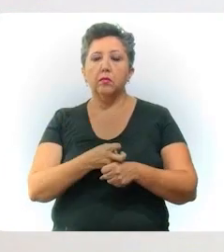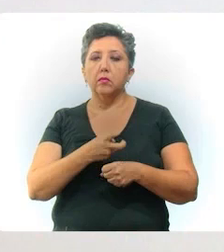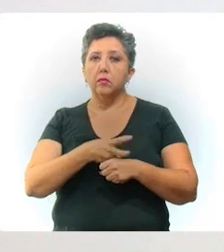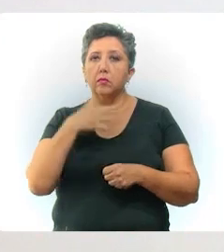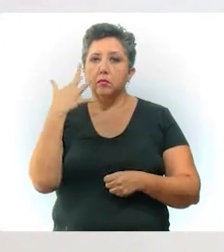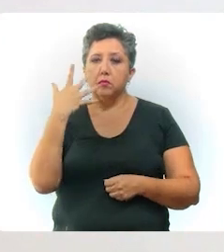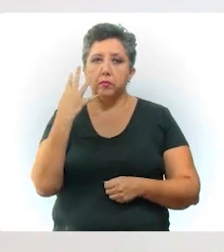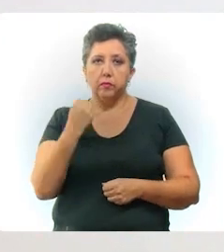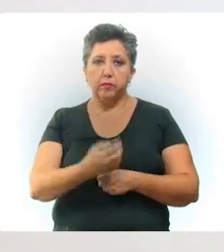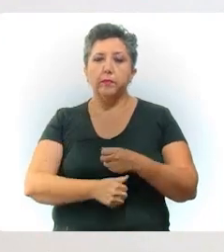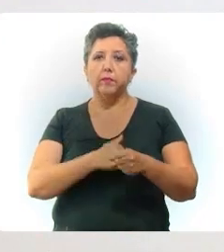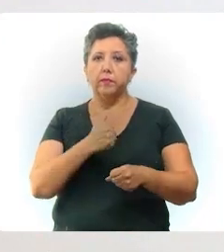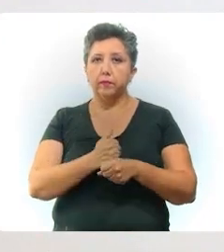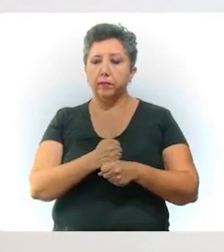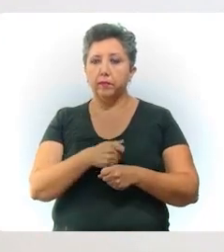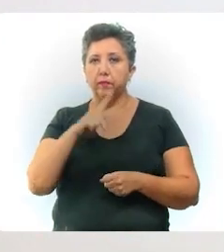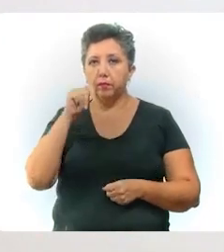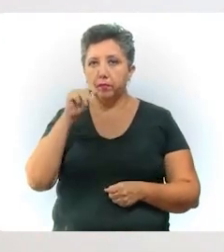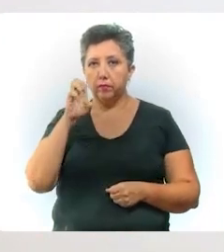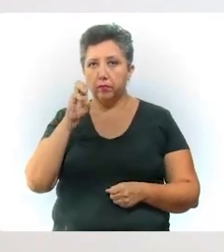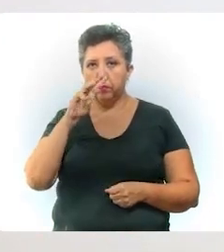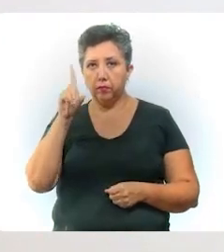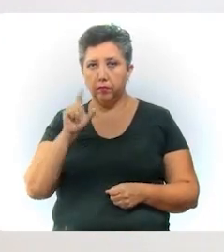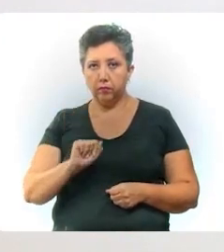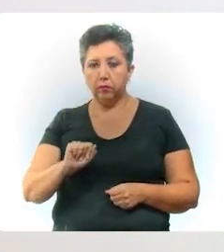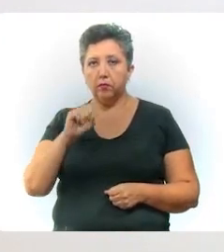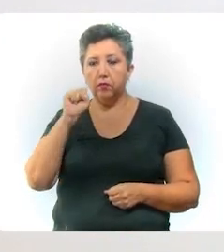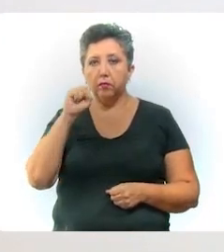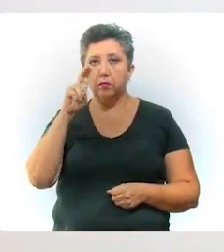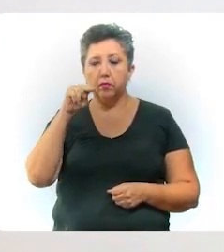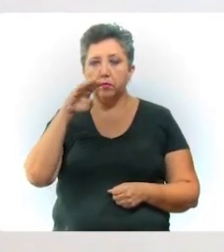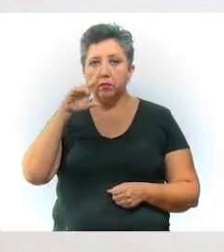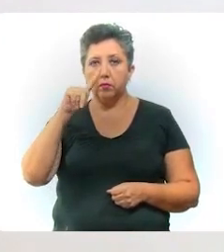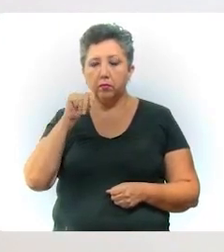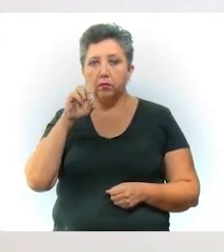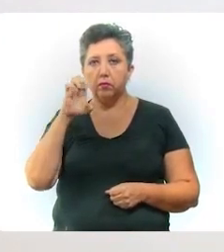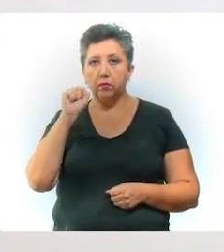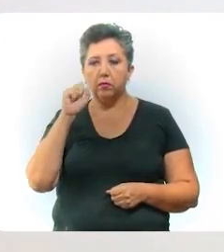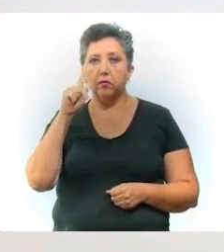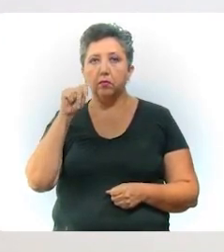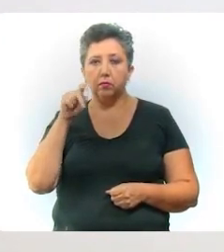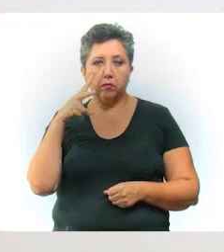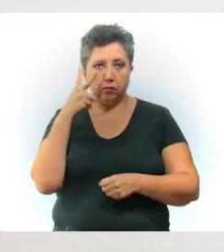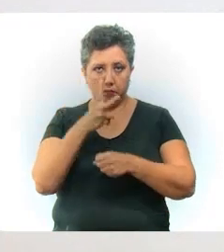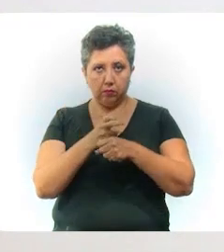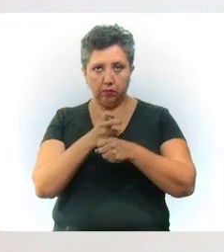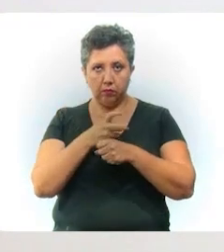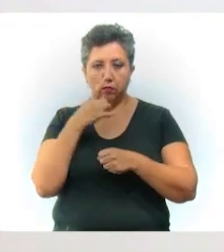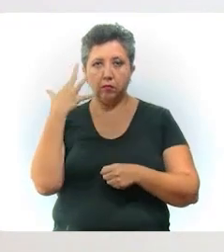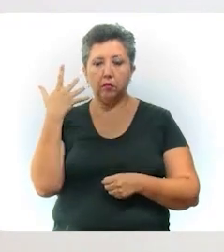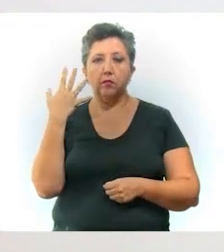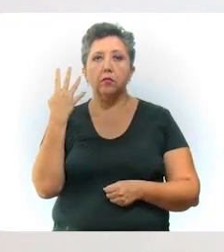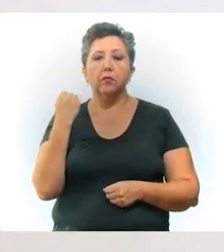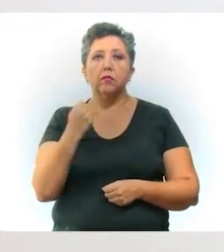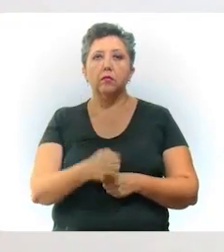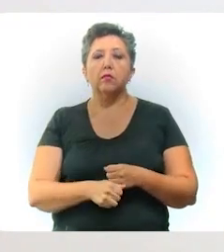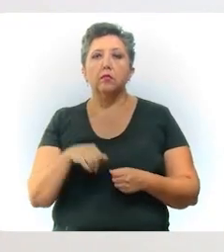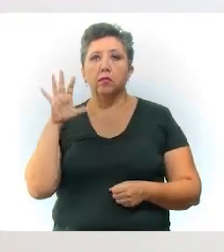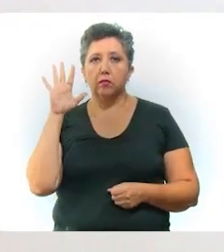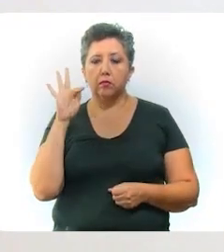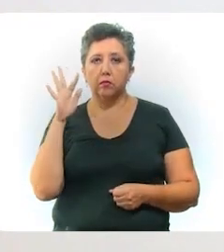de 50-59 años en Temozón, Sanacat y Espita. También segundas dosis de 50-59